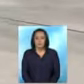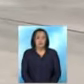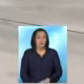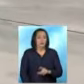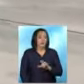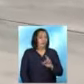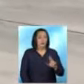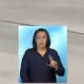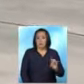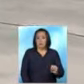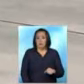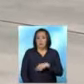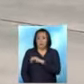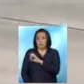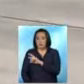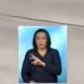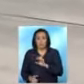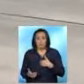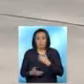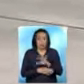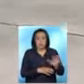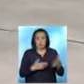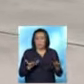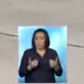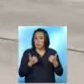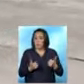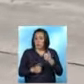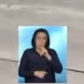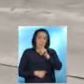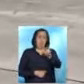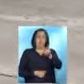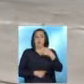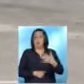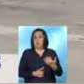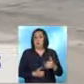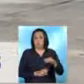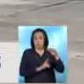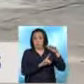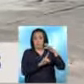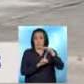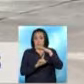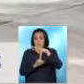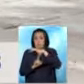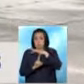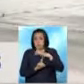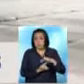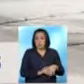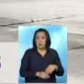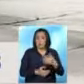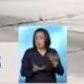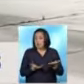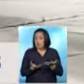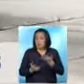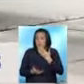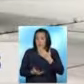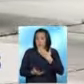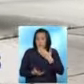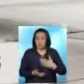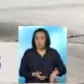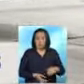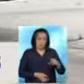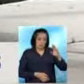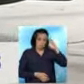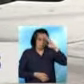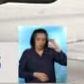Lourdes, Sigrid, buenas tardes. En estos momentos lo que estamos observando es este impresionante helicóptero Black Hawk de la Fuerza Aérea